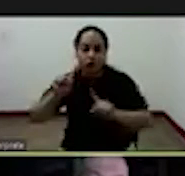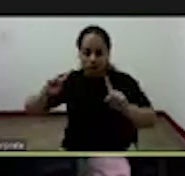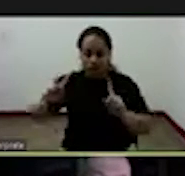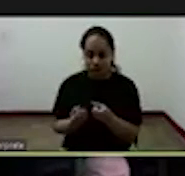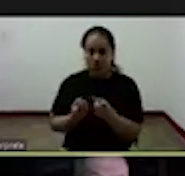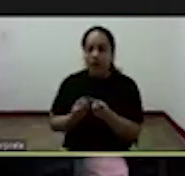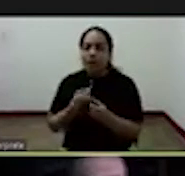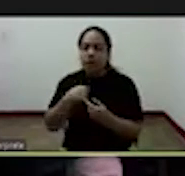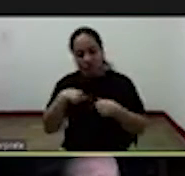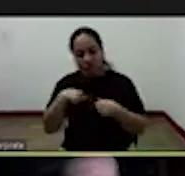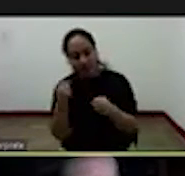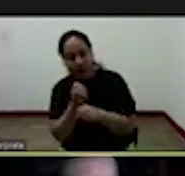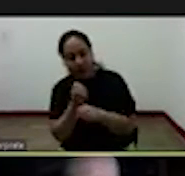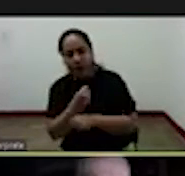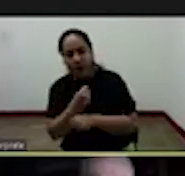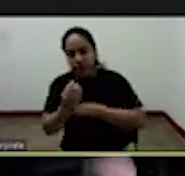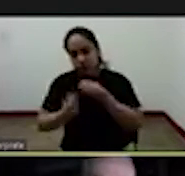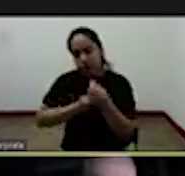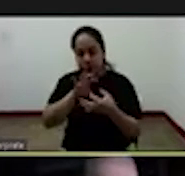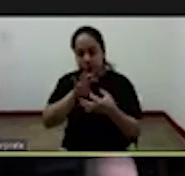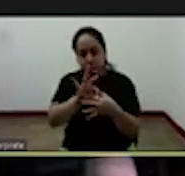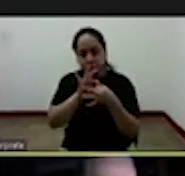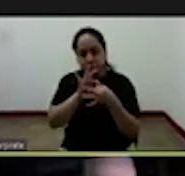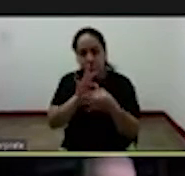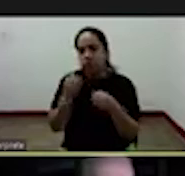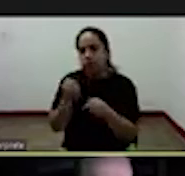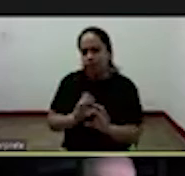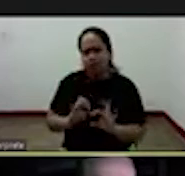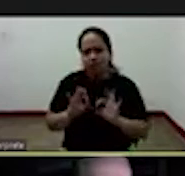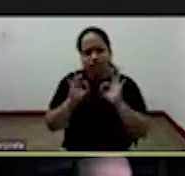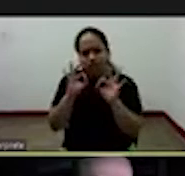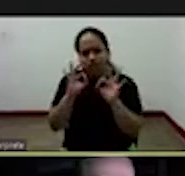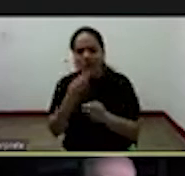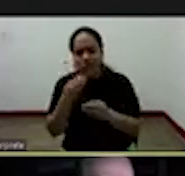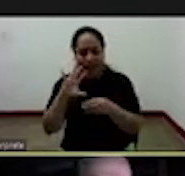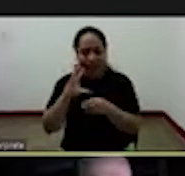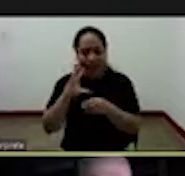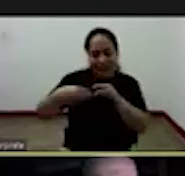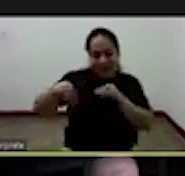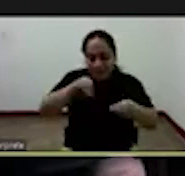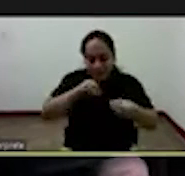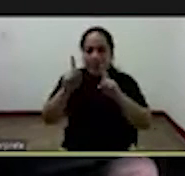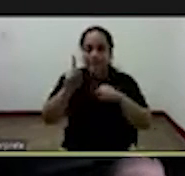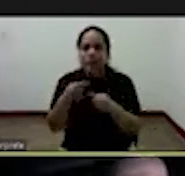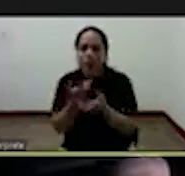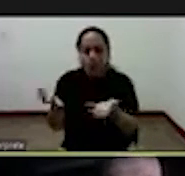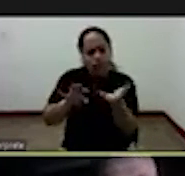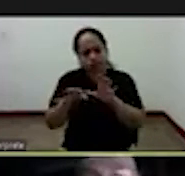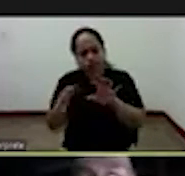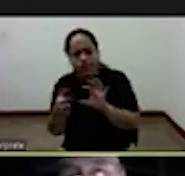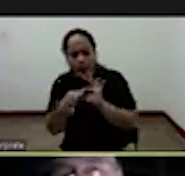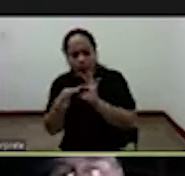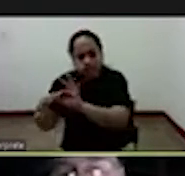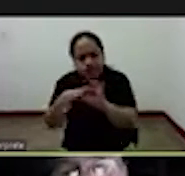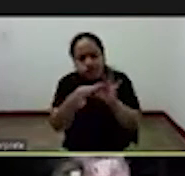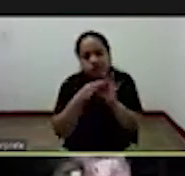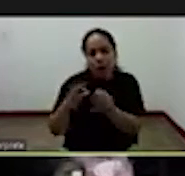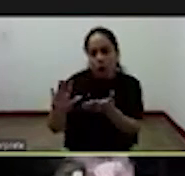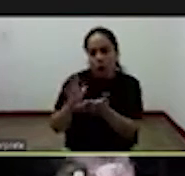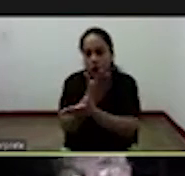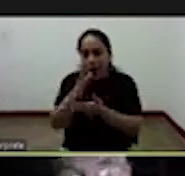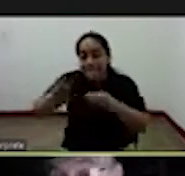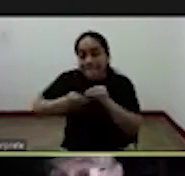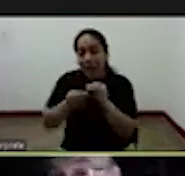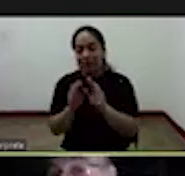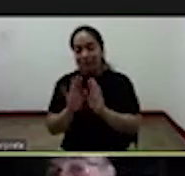trabajo, tanto en la plástica, en la instalación sonora, como en la música, es